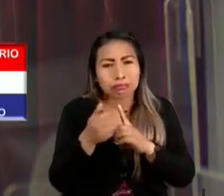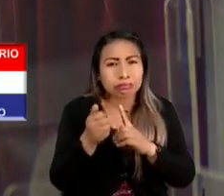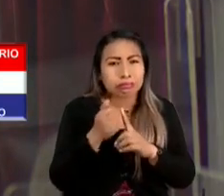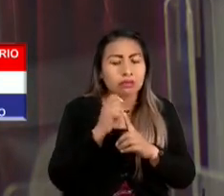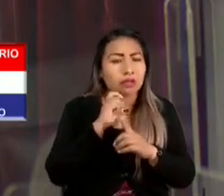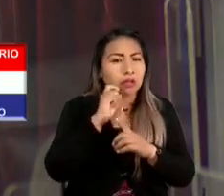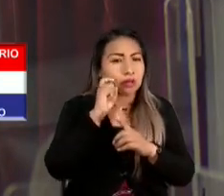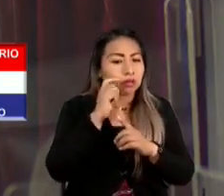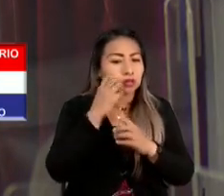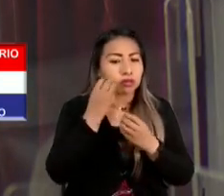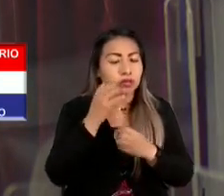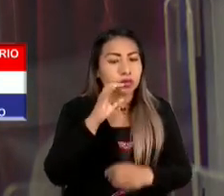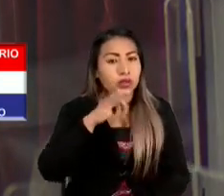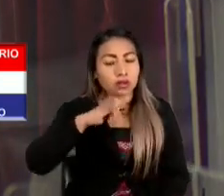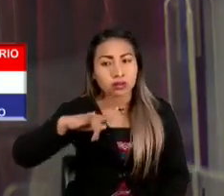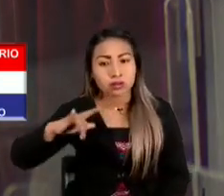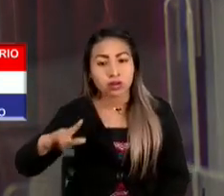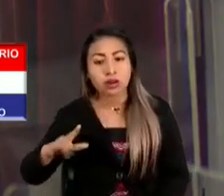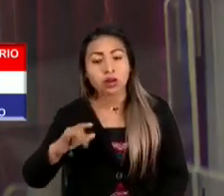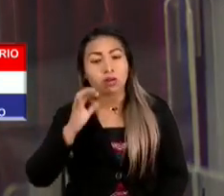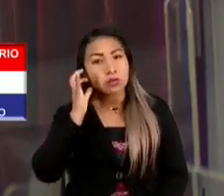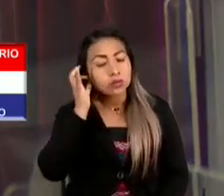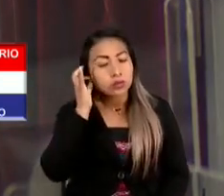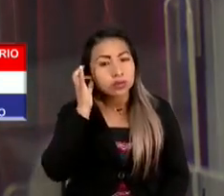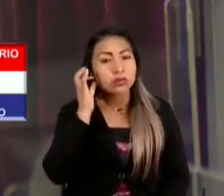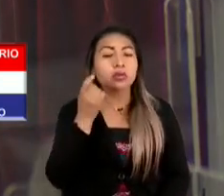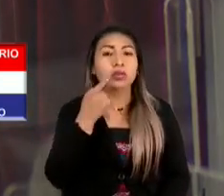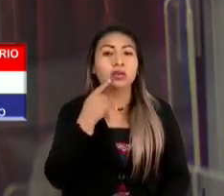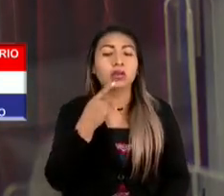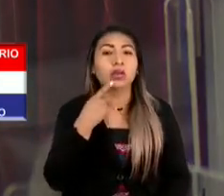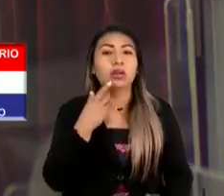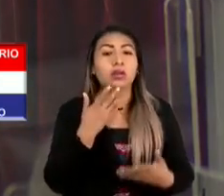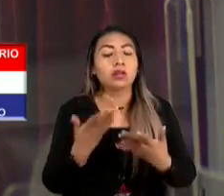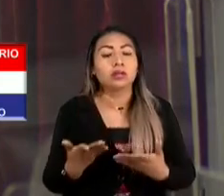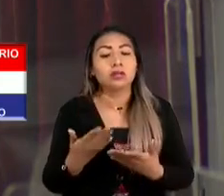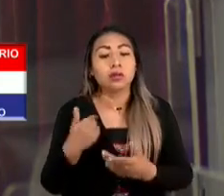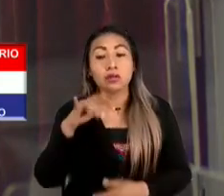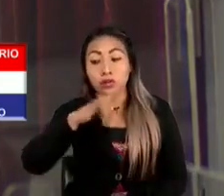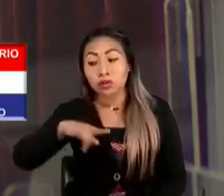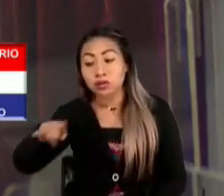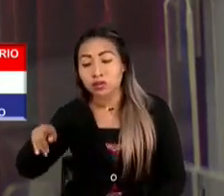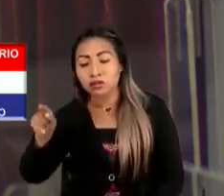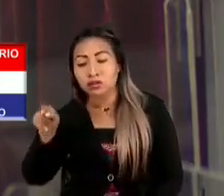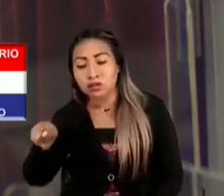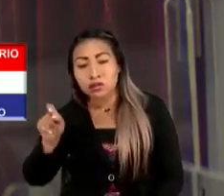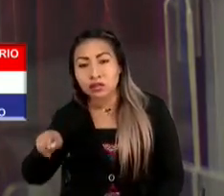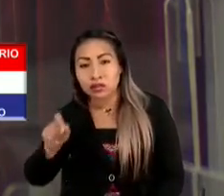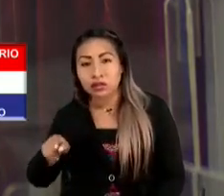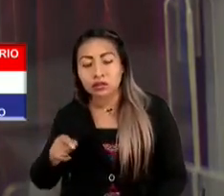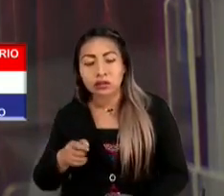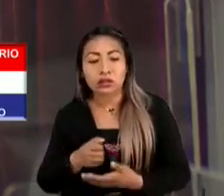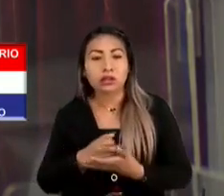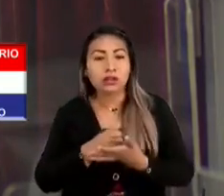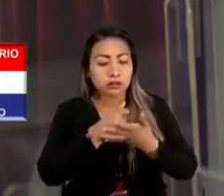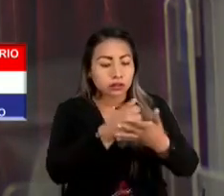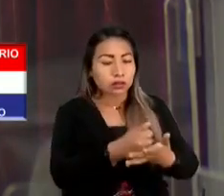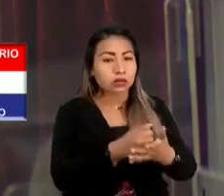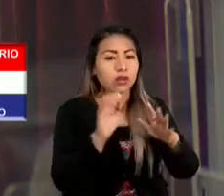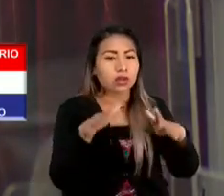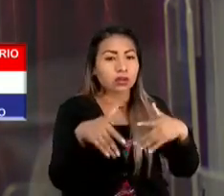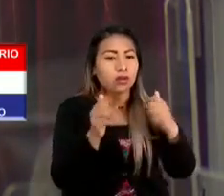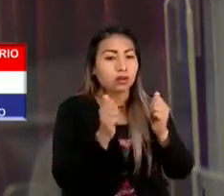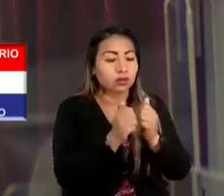mujeres, migrantes, hoy estos niños merecen tener atención médica. Porque mientras